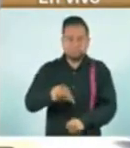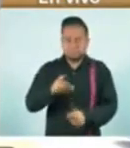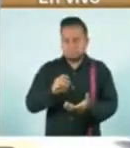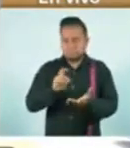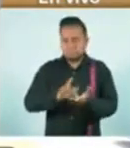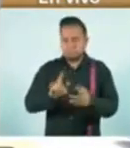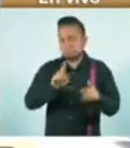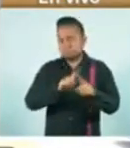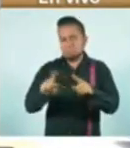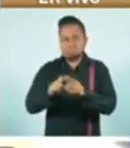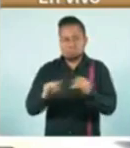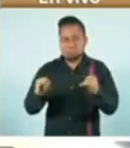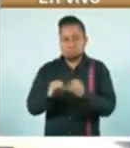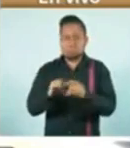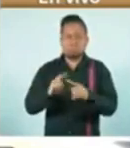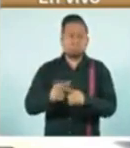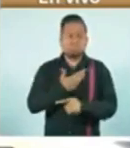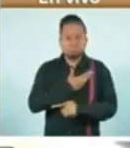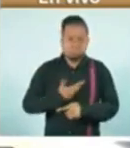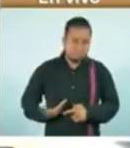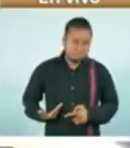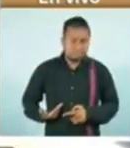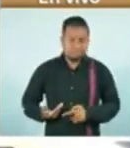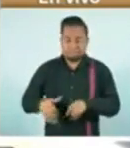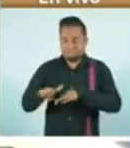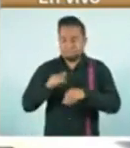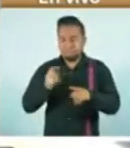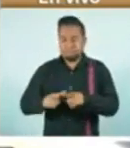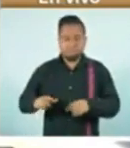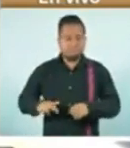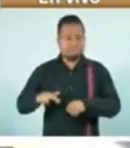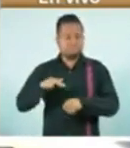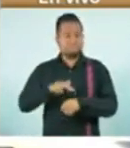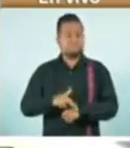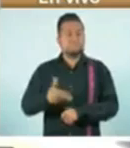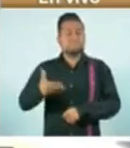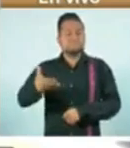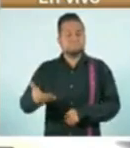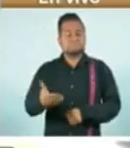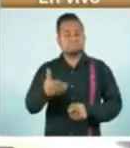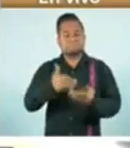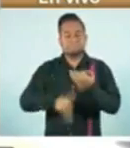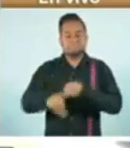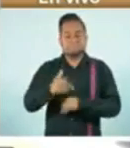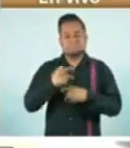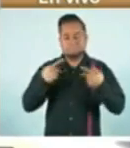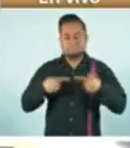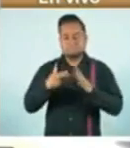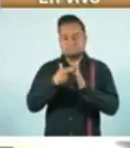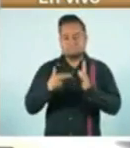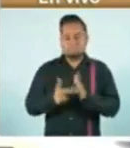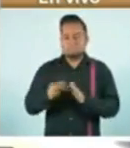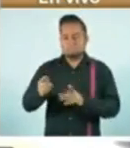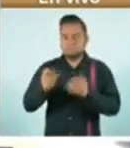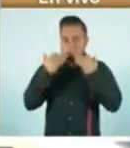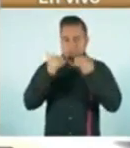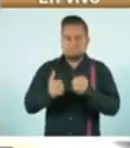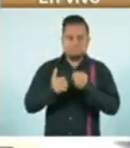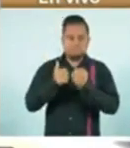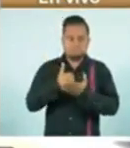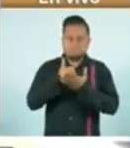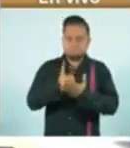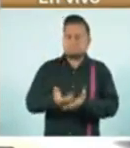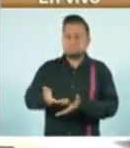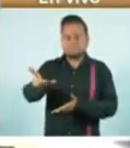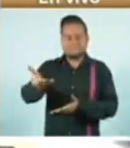todas las instituciones, al presidente, el trabajo del gobernador y sobre todo al pueblo de Huatulco, que ha hecho de esto una gran realidad.